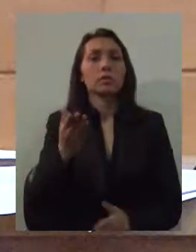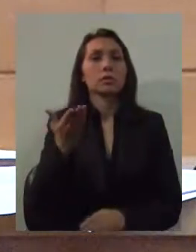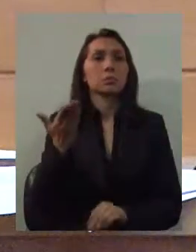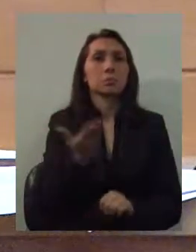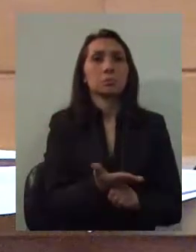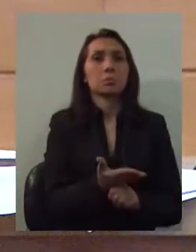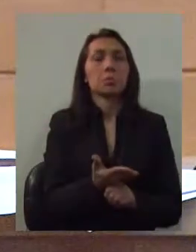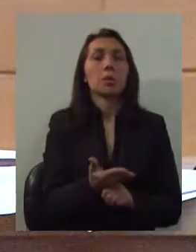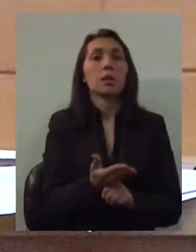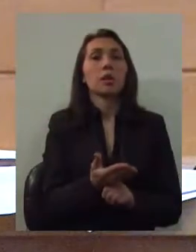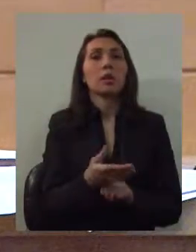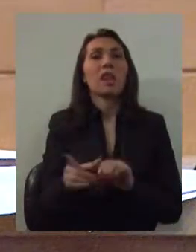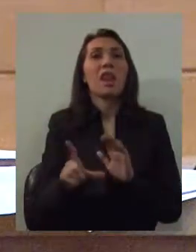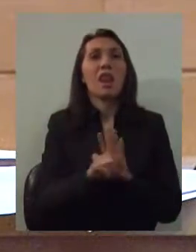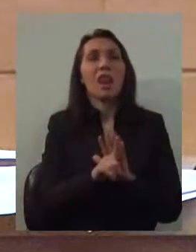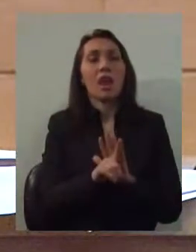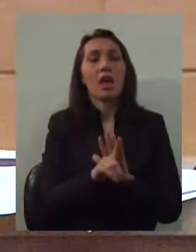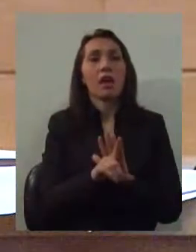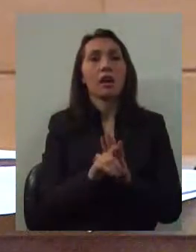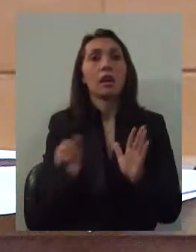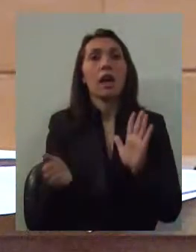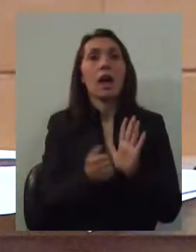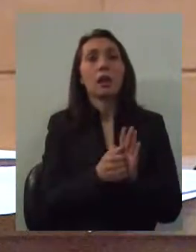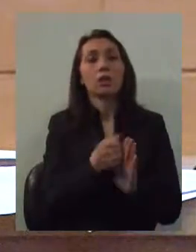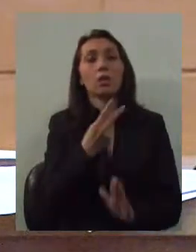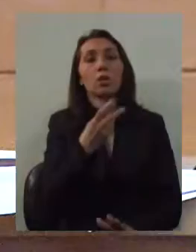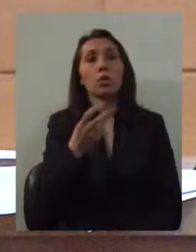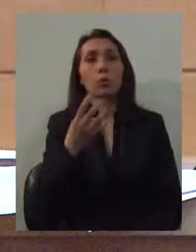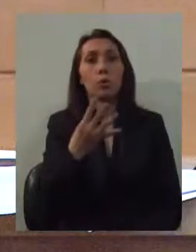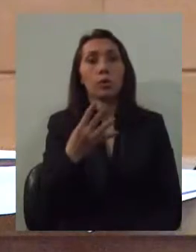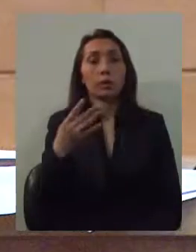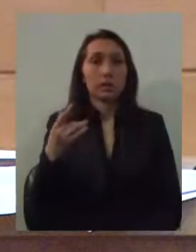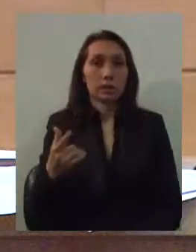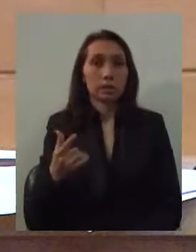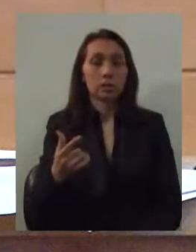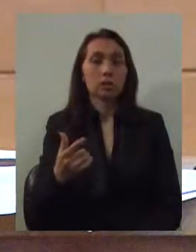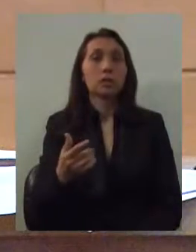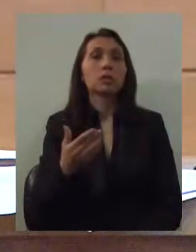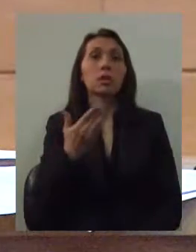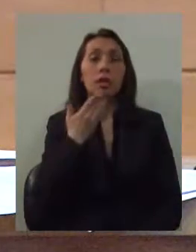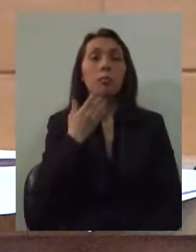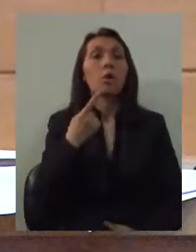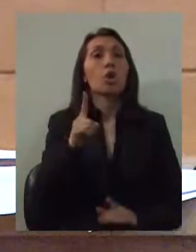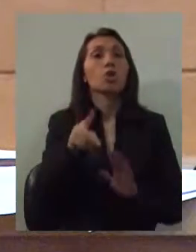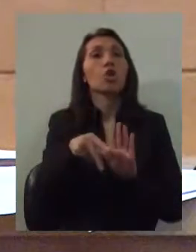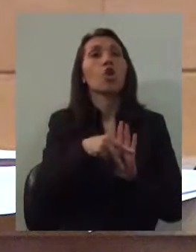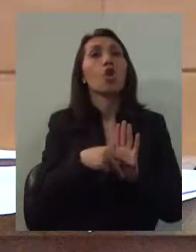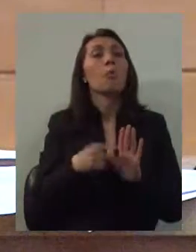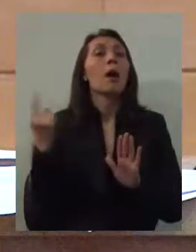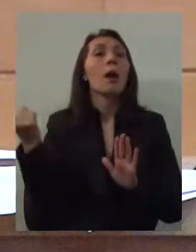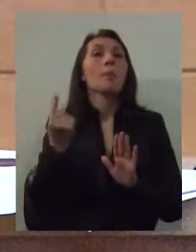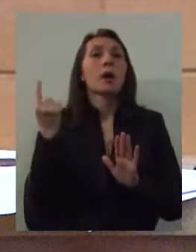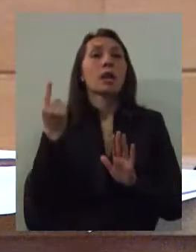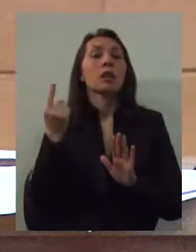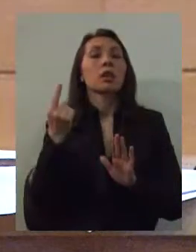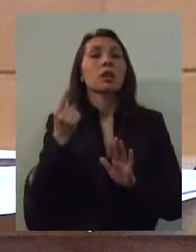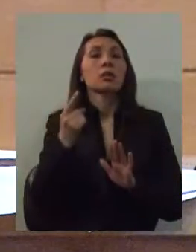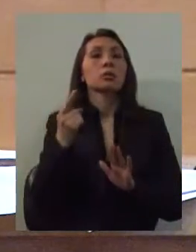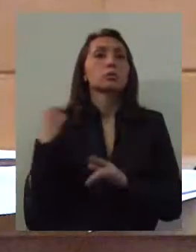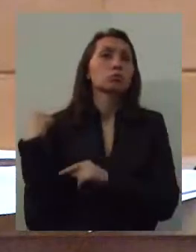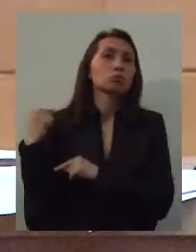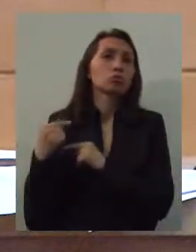exigencia de legalización del artículo 247, una norma particular sobre